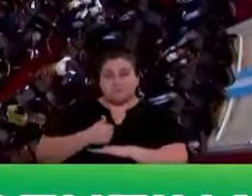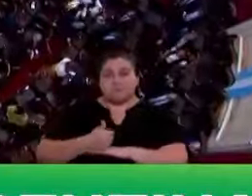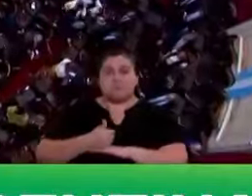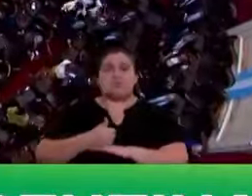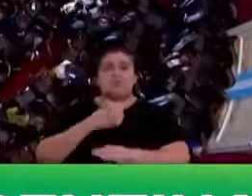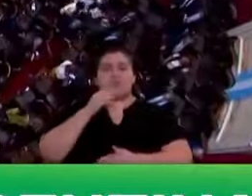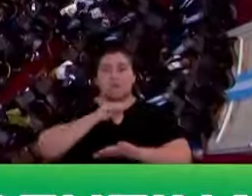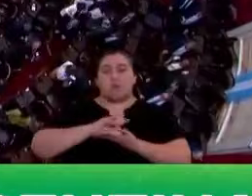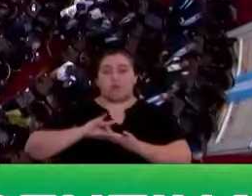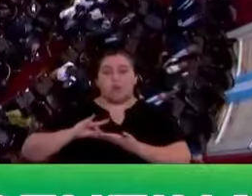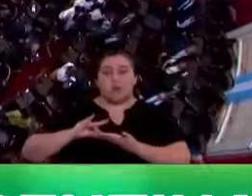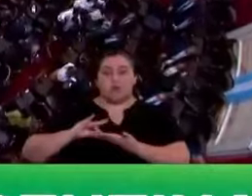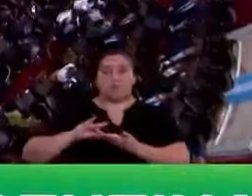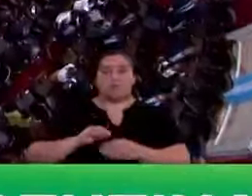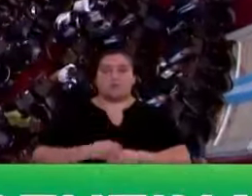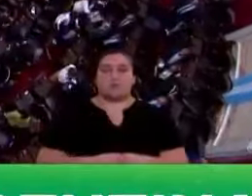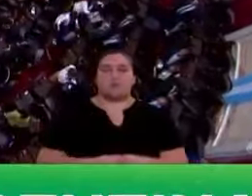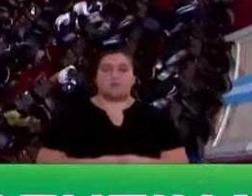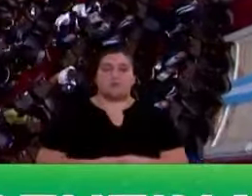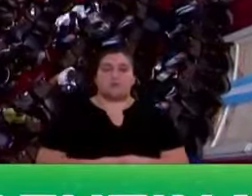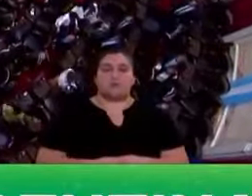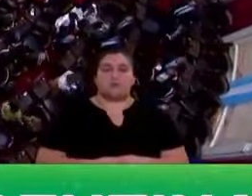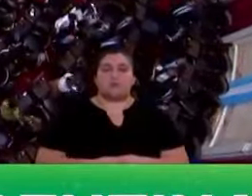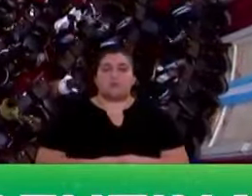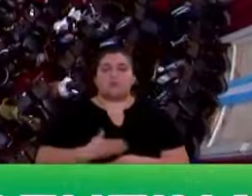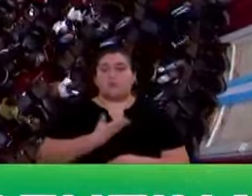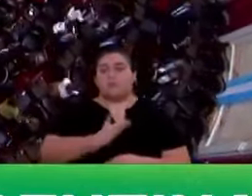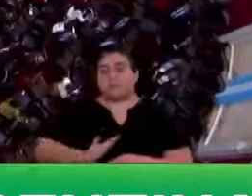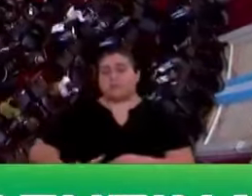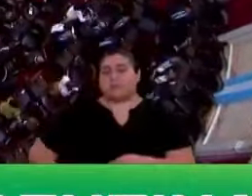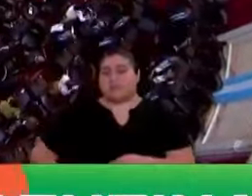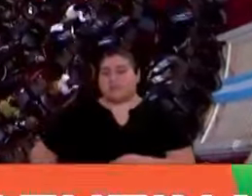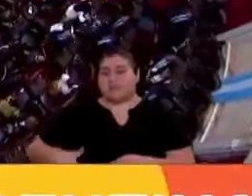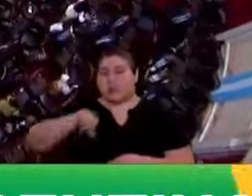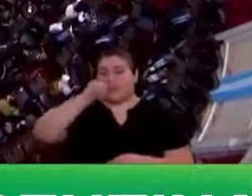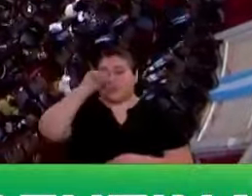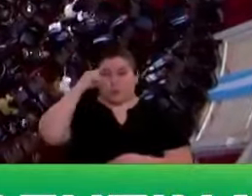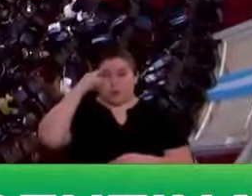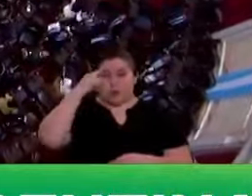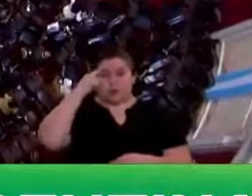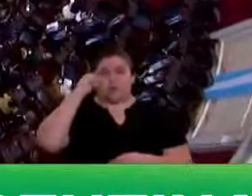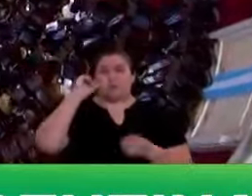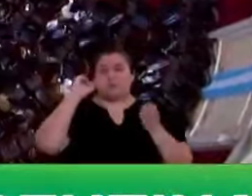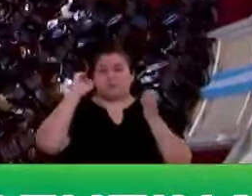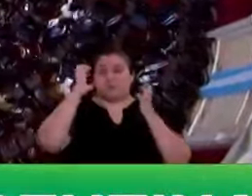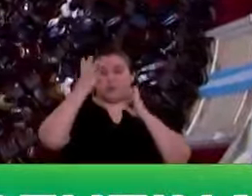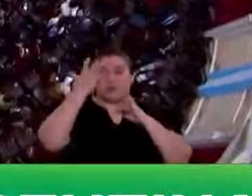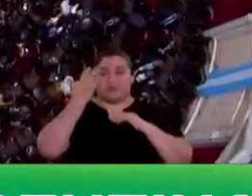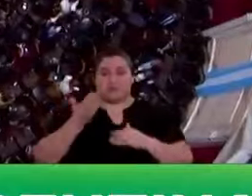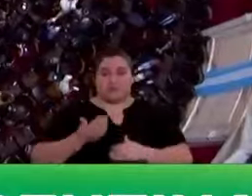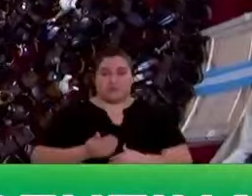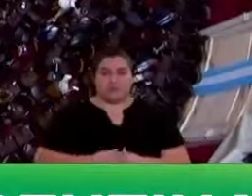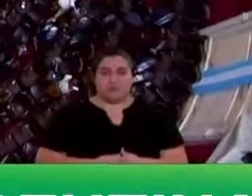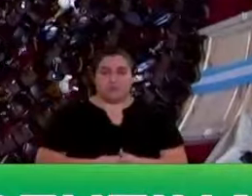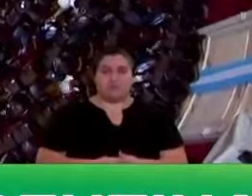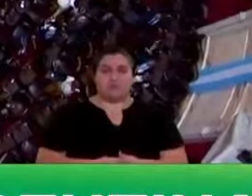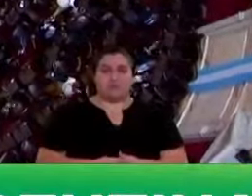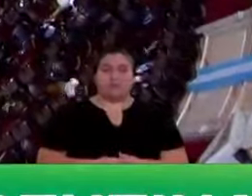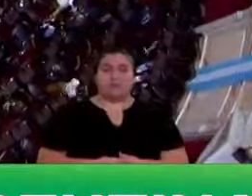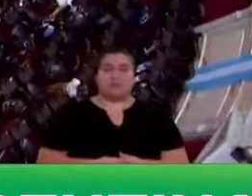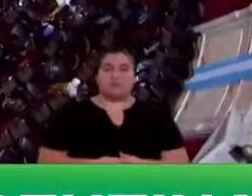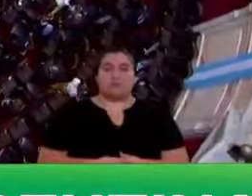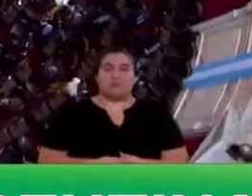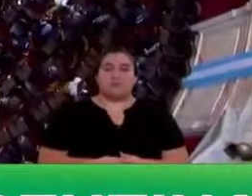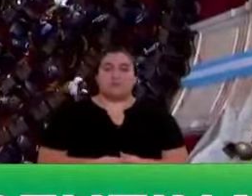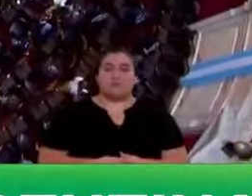bisagra poner por primera vez en mucho tiempo la educación en el lugar que corresponde, ¿no? Ignacio, algunos